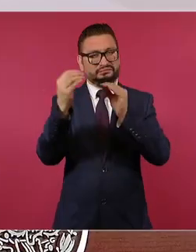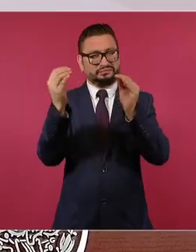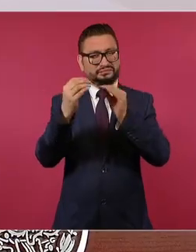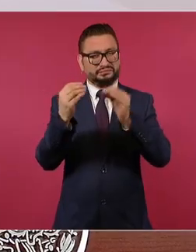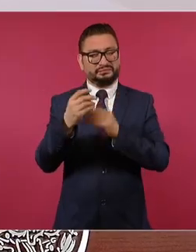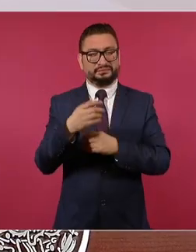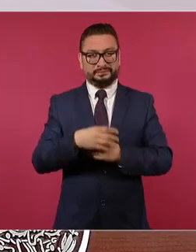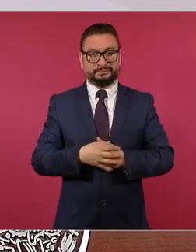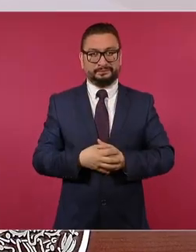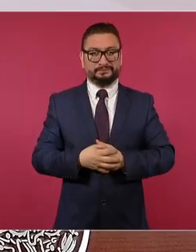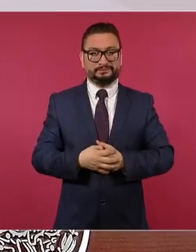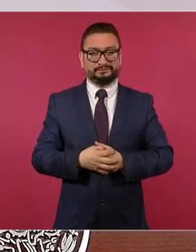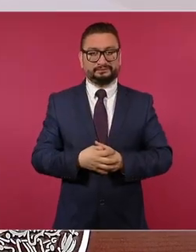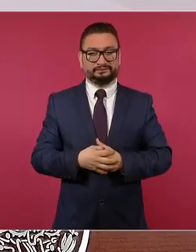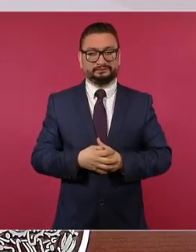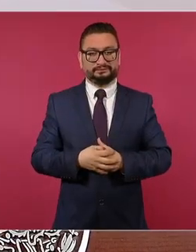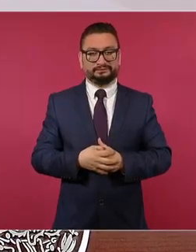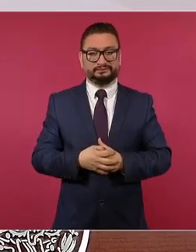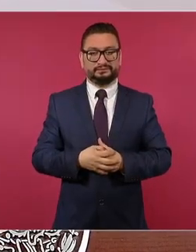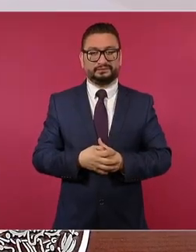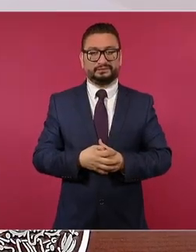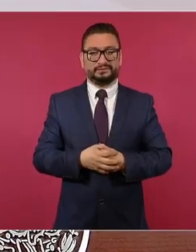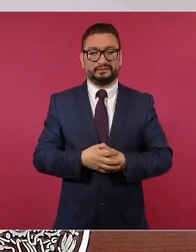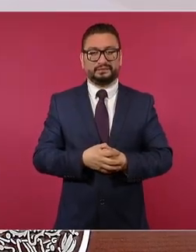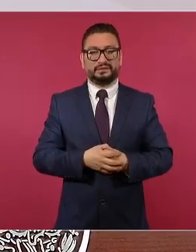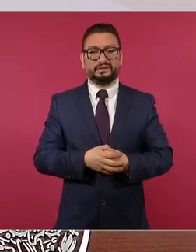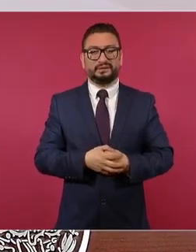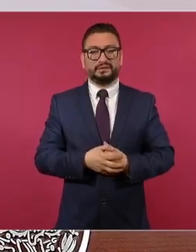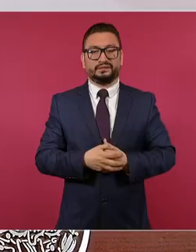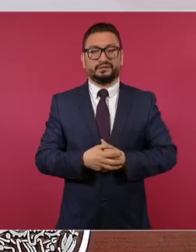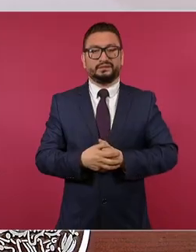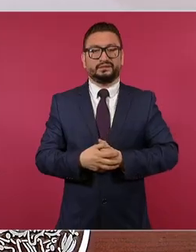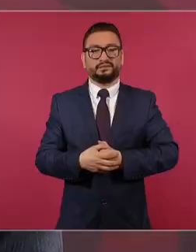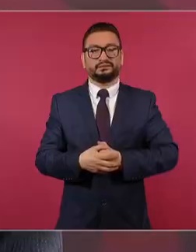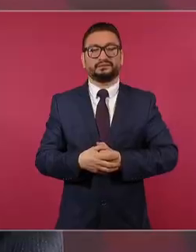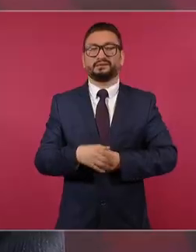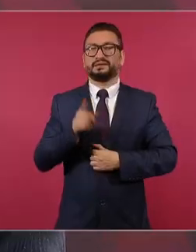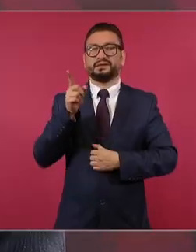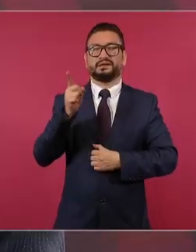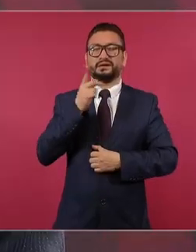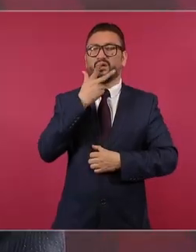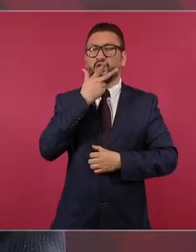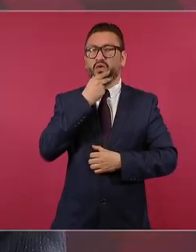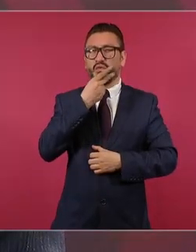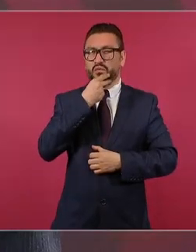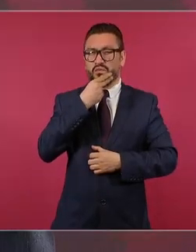Sí, que decía el señor